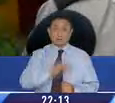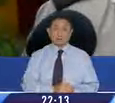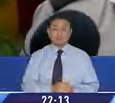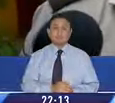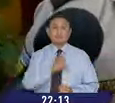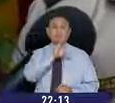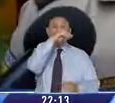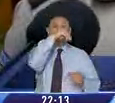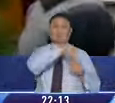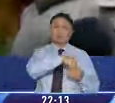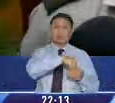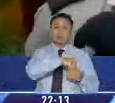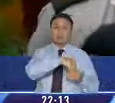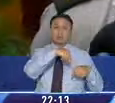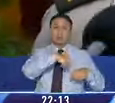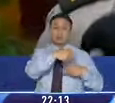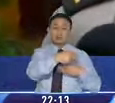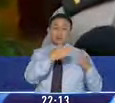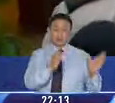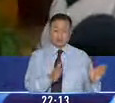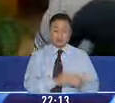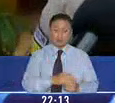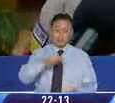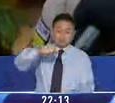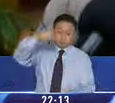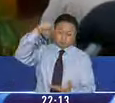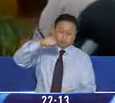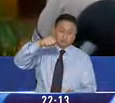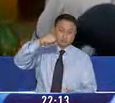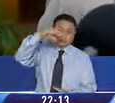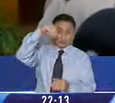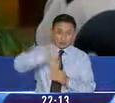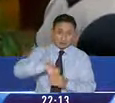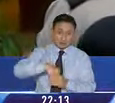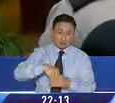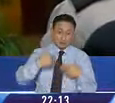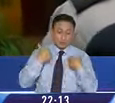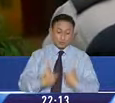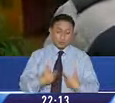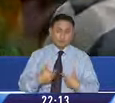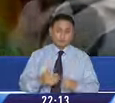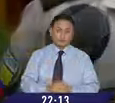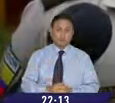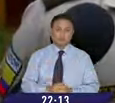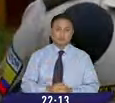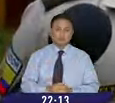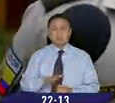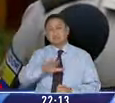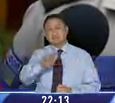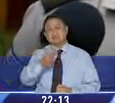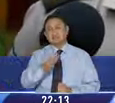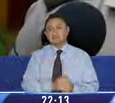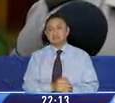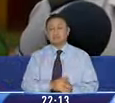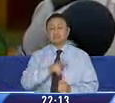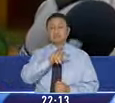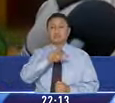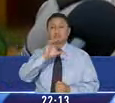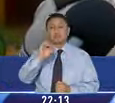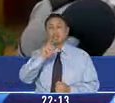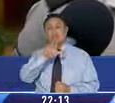interior estaba del dormitorio, estaba una maleta. Y en el interior de la maleta estaba el cuerpo, aproximadamente de unos